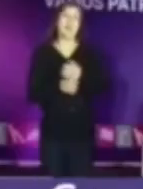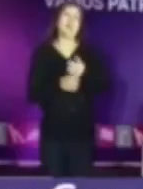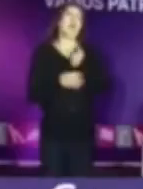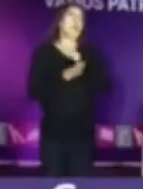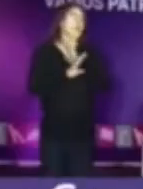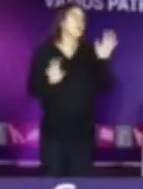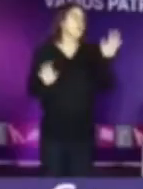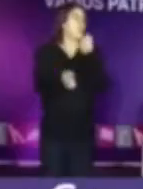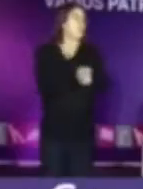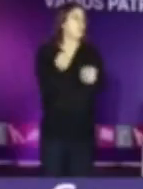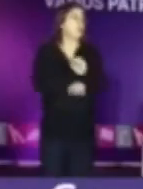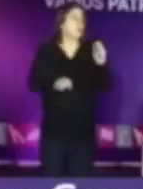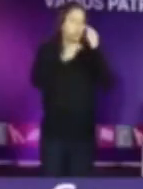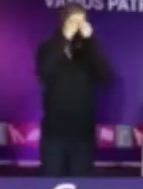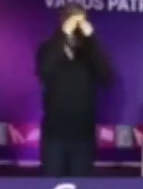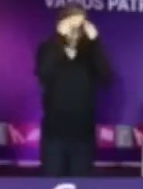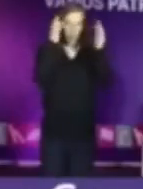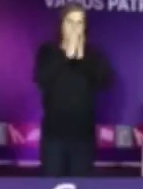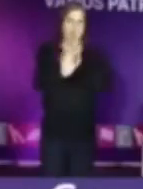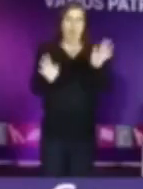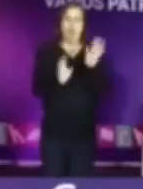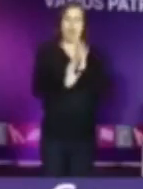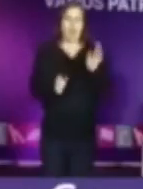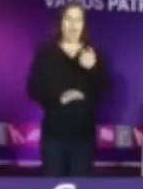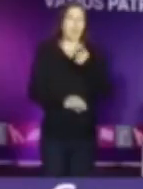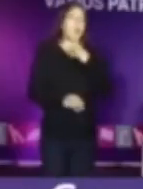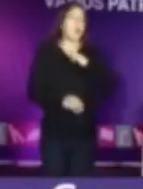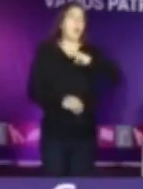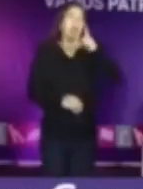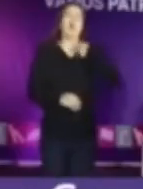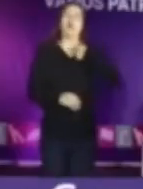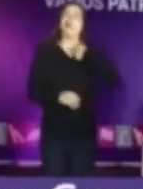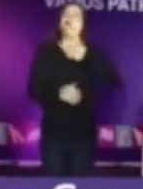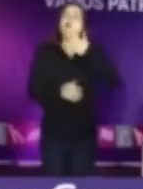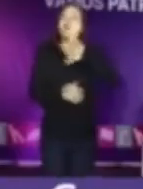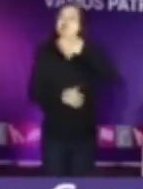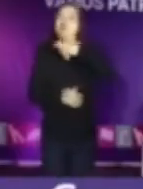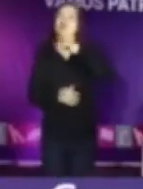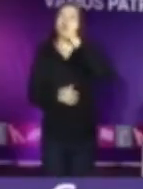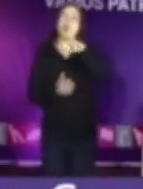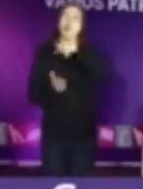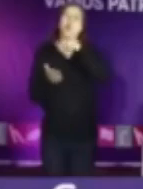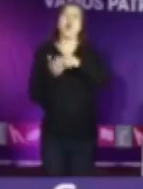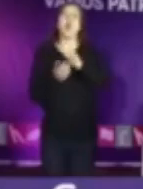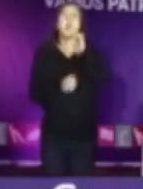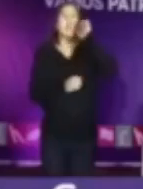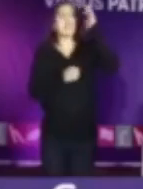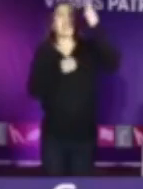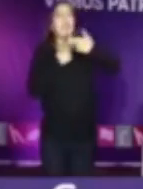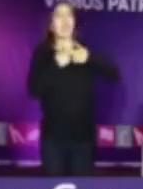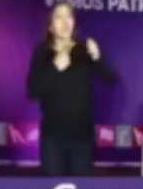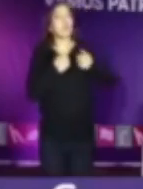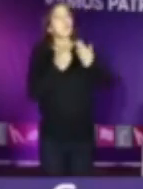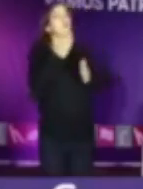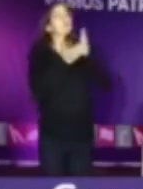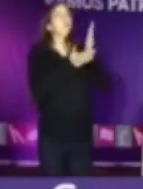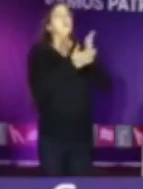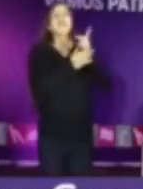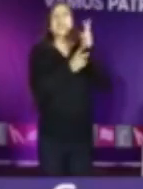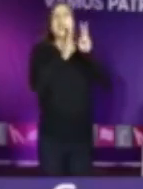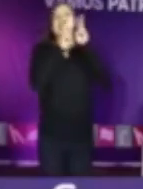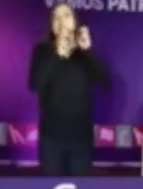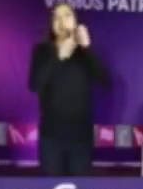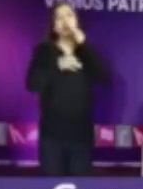tanto despido, y así es que dije, mejor me voy a buscar un lugar en el extranjero, especializarme en temas